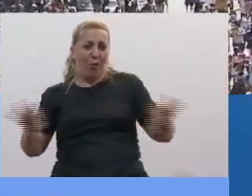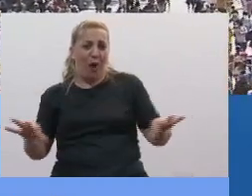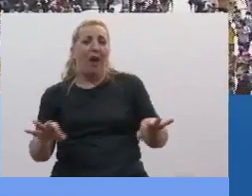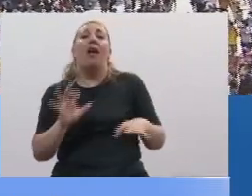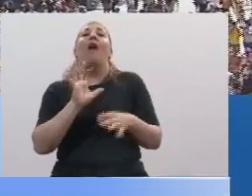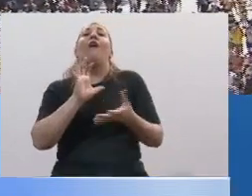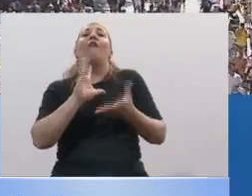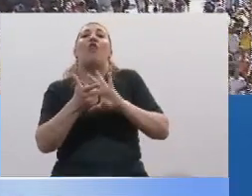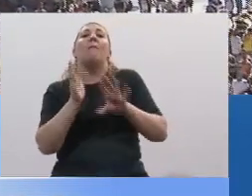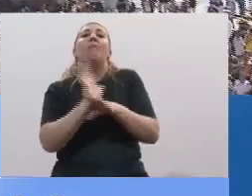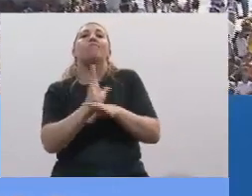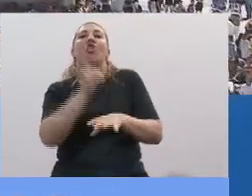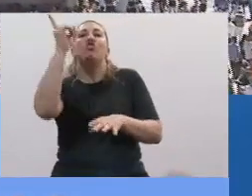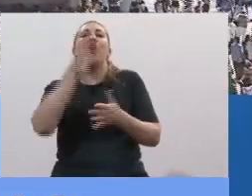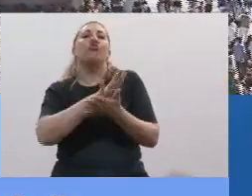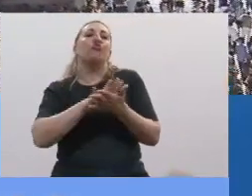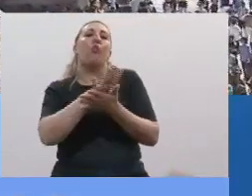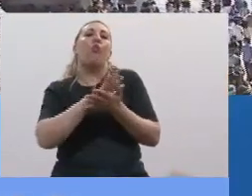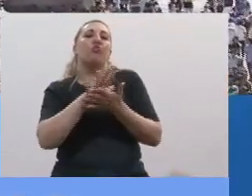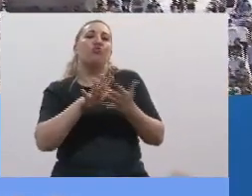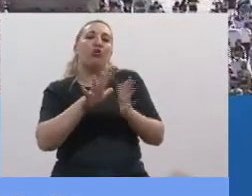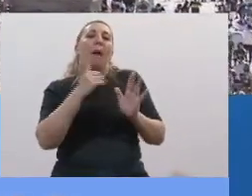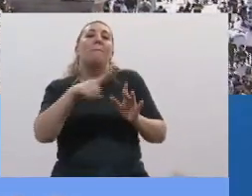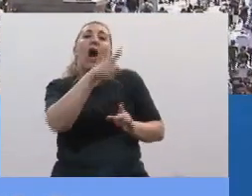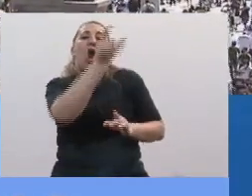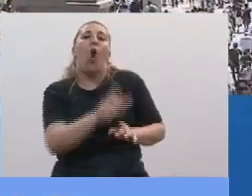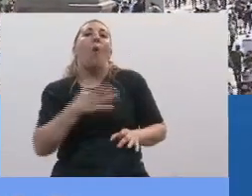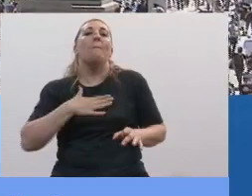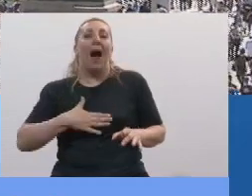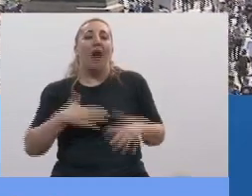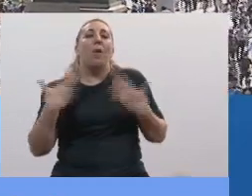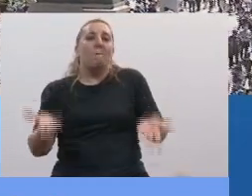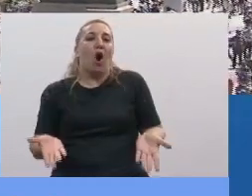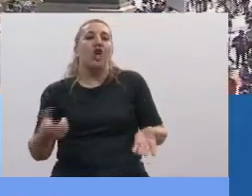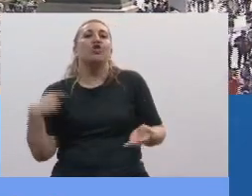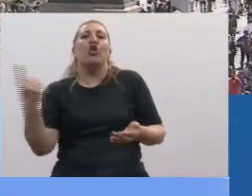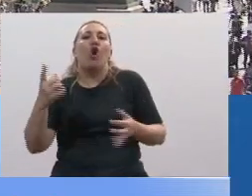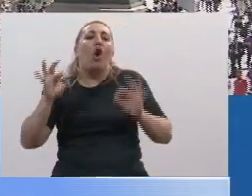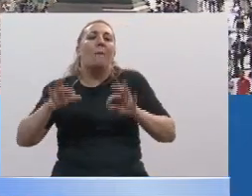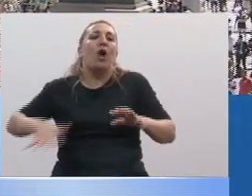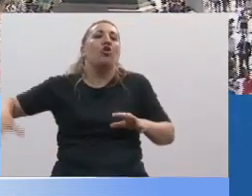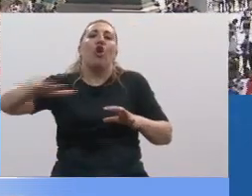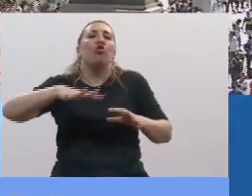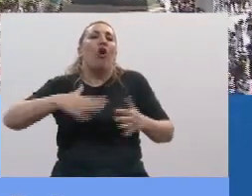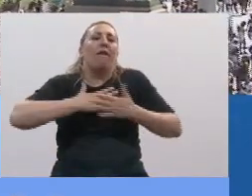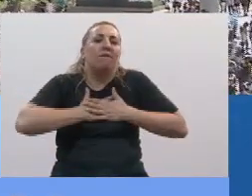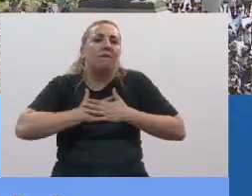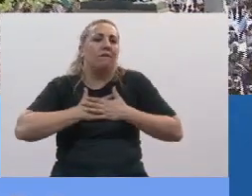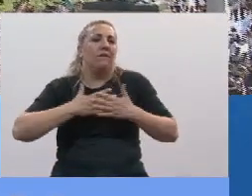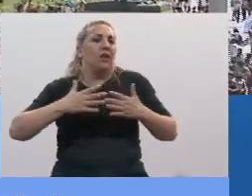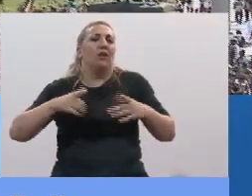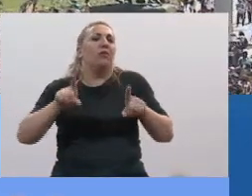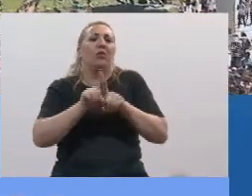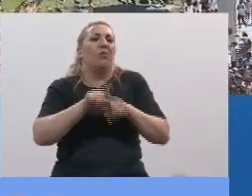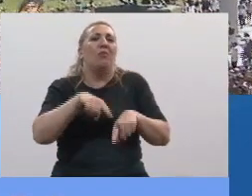una especie de Dios sucio, el más humano de los dioses. Eso explica la veneración universal que él conquistó más